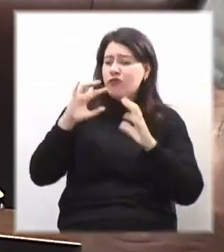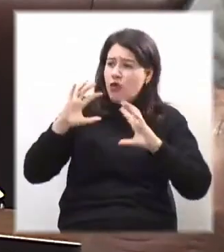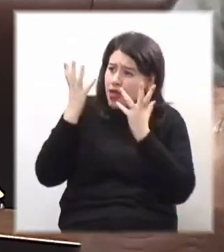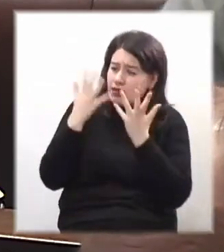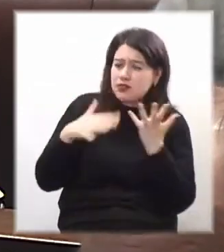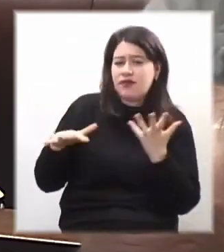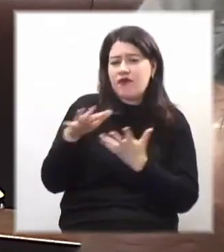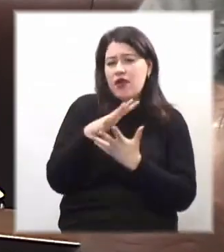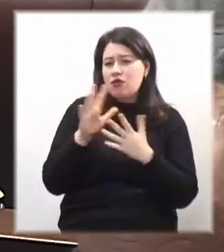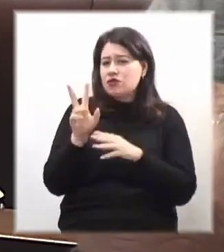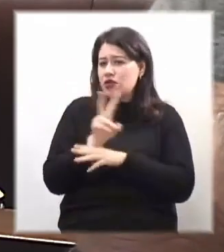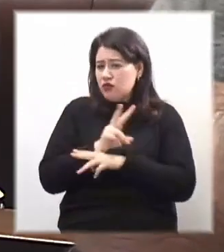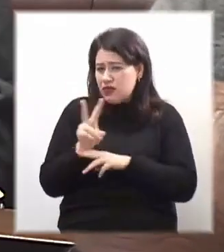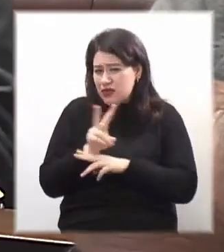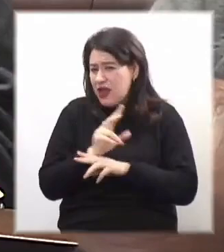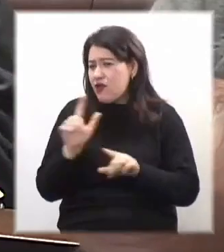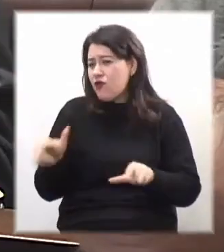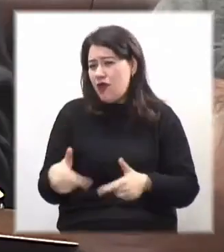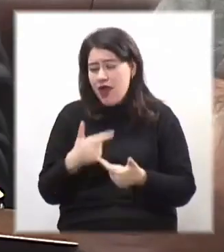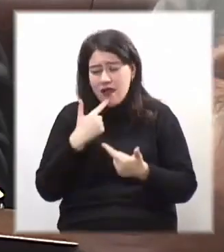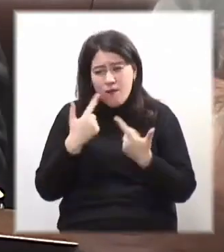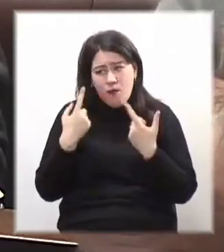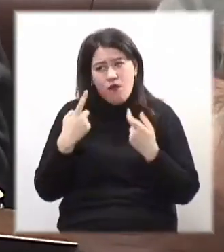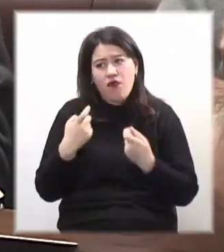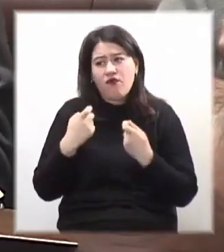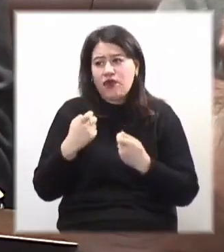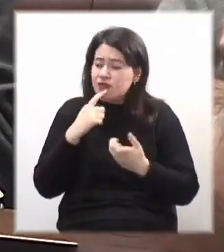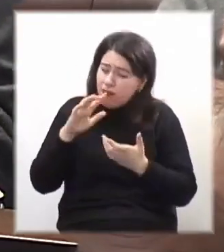en el barrio hoy es acuciante